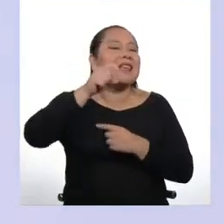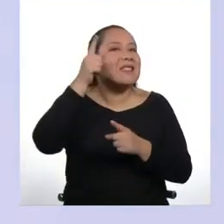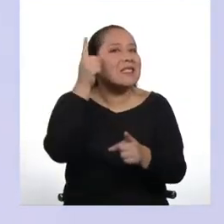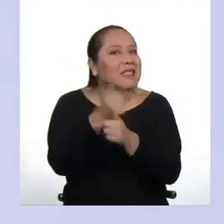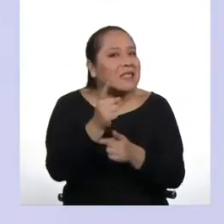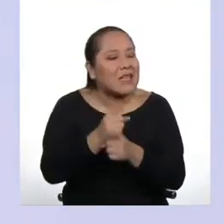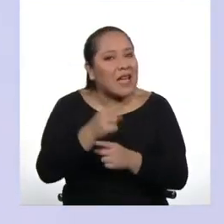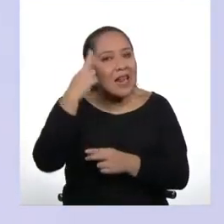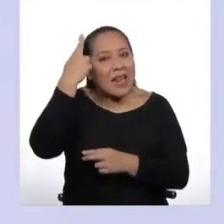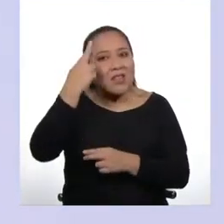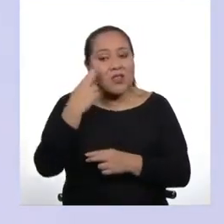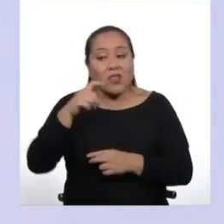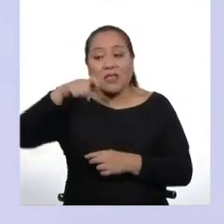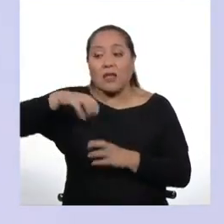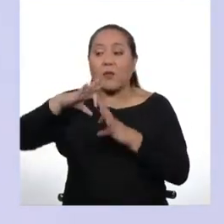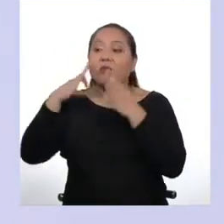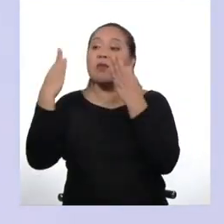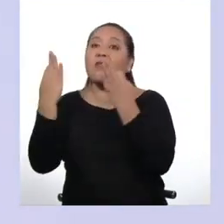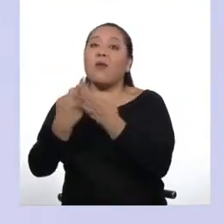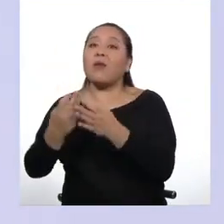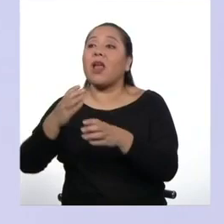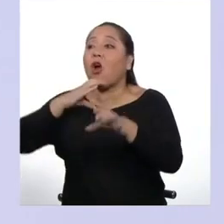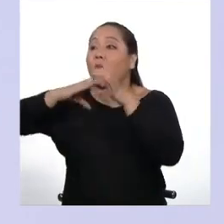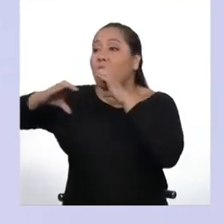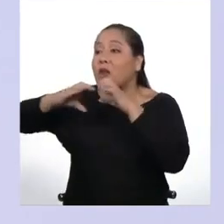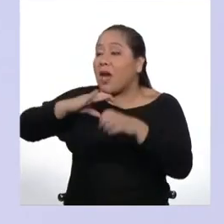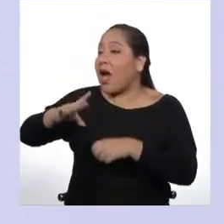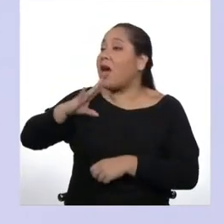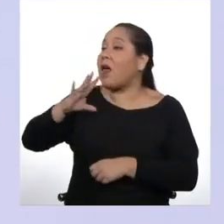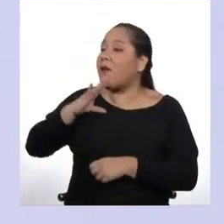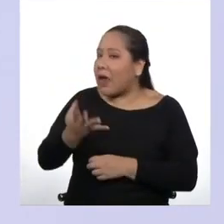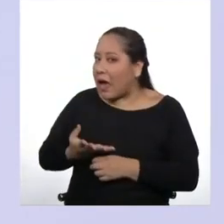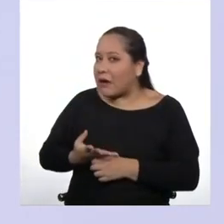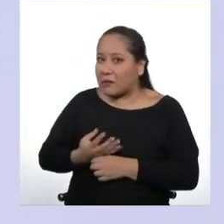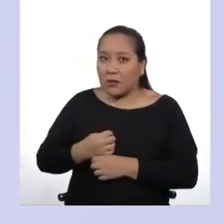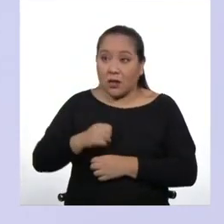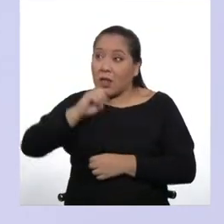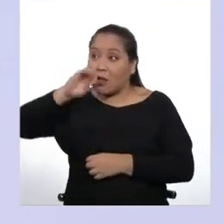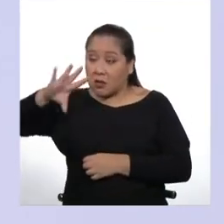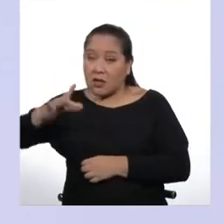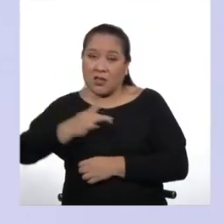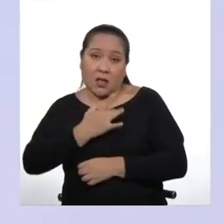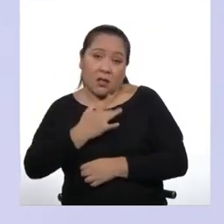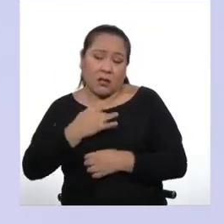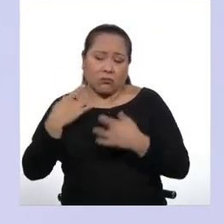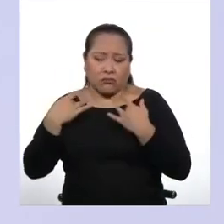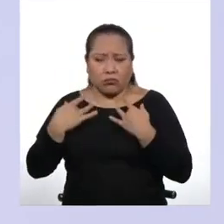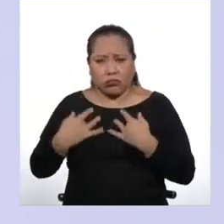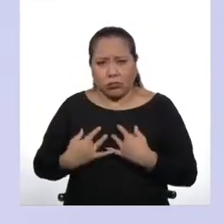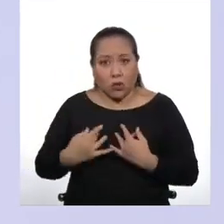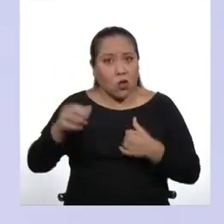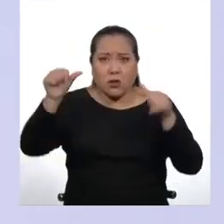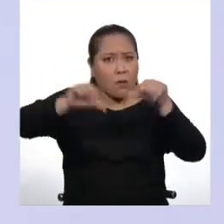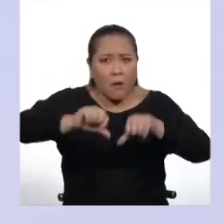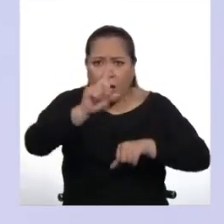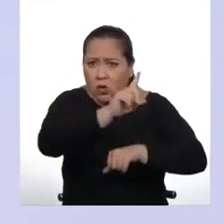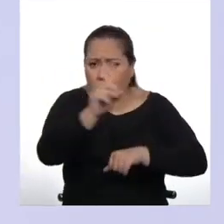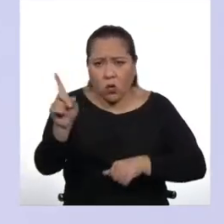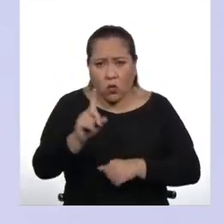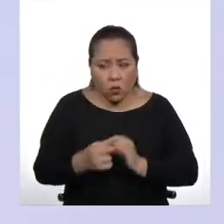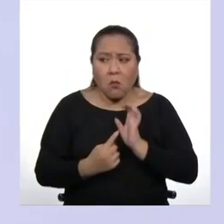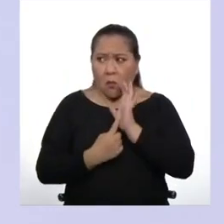y comunicar nuestras emociones. Si nos sentimos tristes por algo, pues no hay nada de malo en que